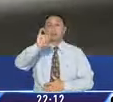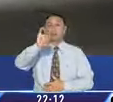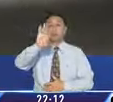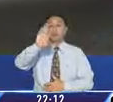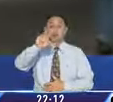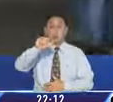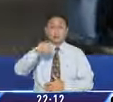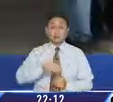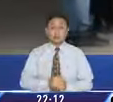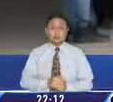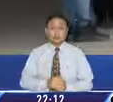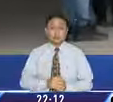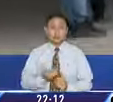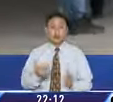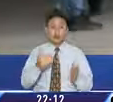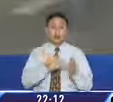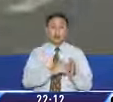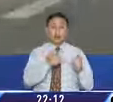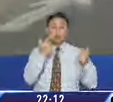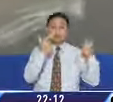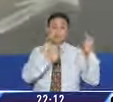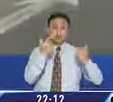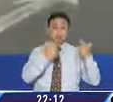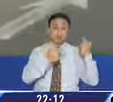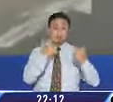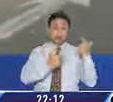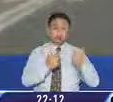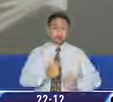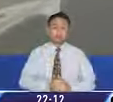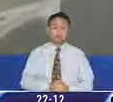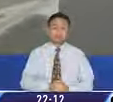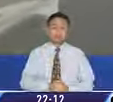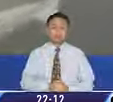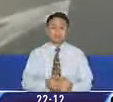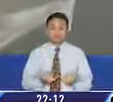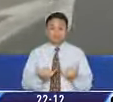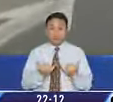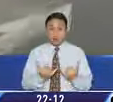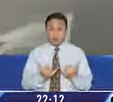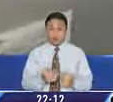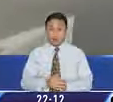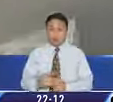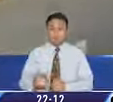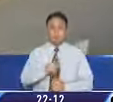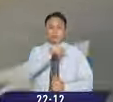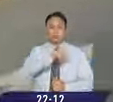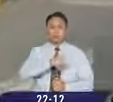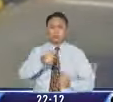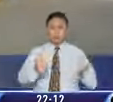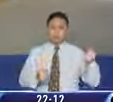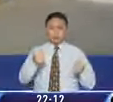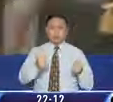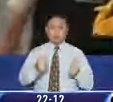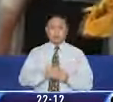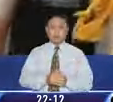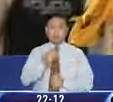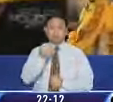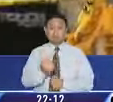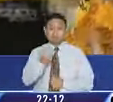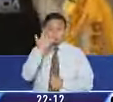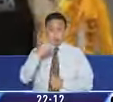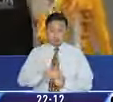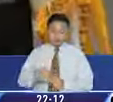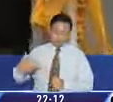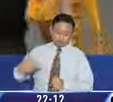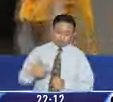fue blanco de un nuevo atentado. En esta ocasión, sujetos a bordo de un auto blanco